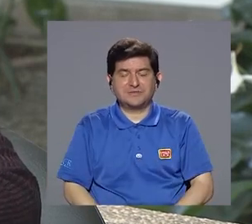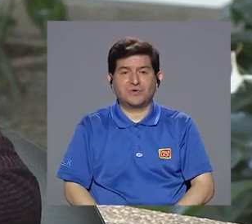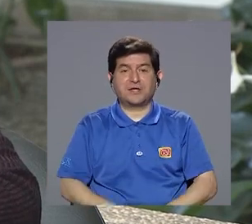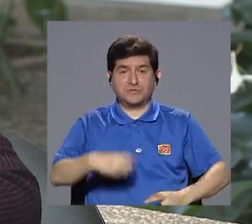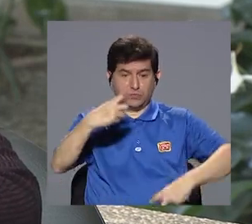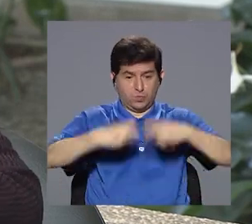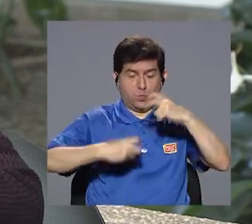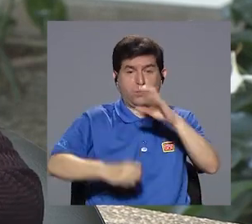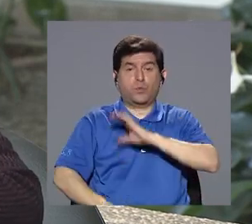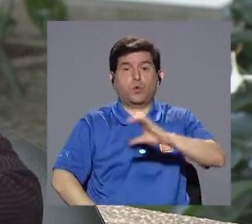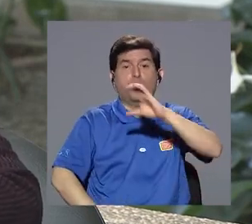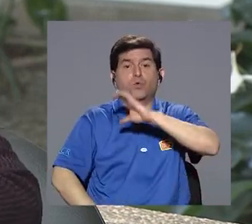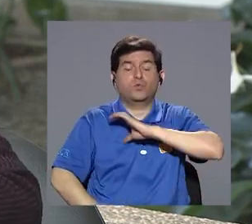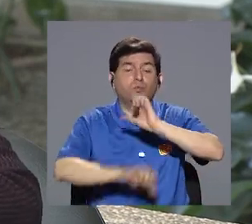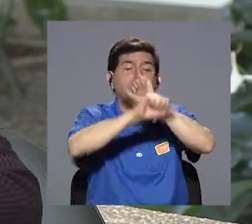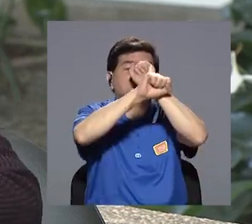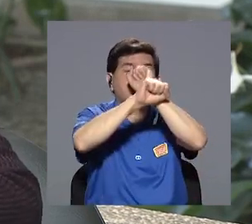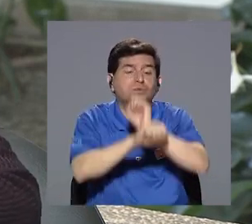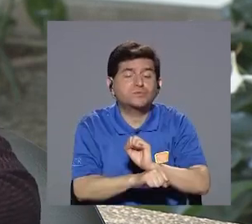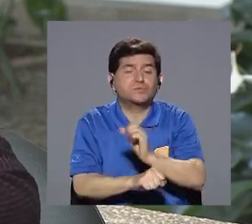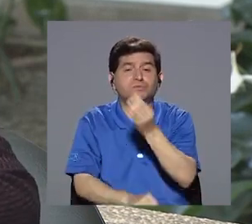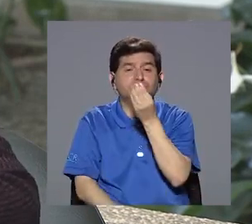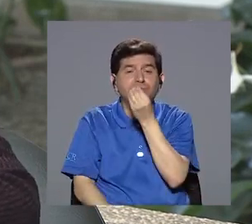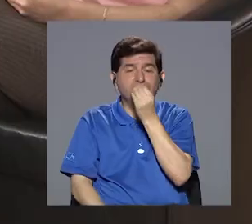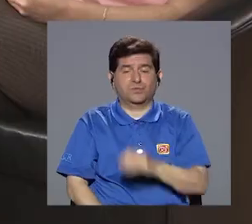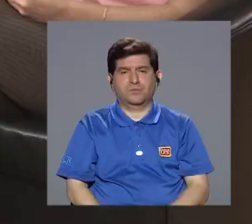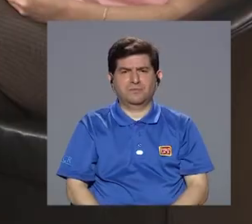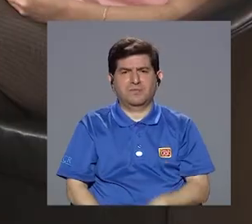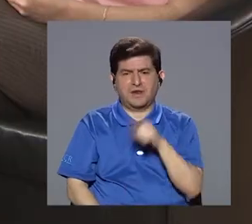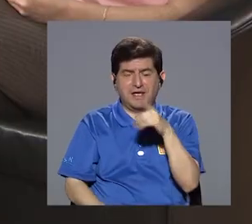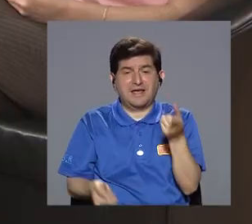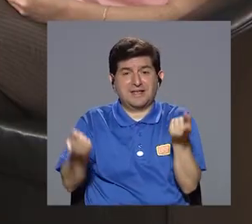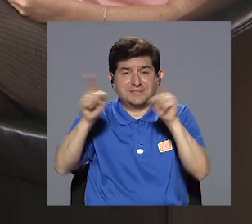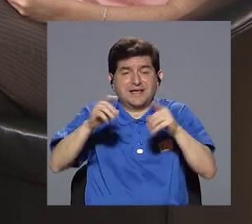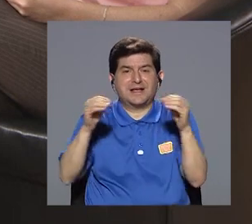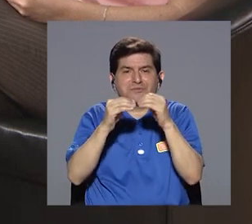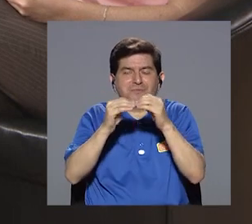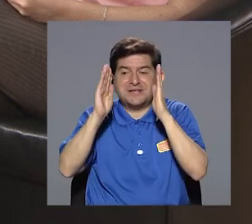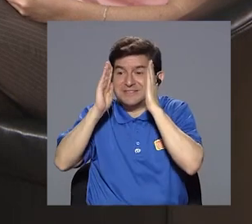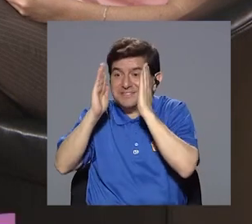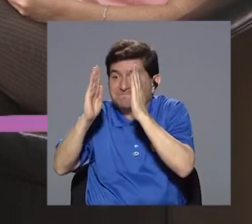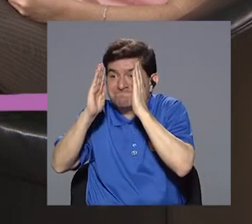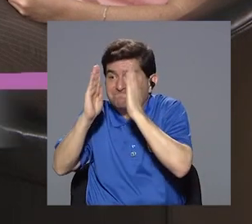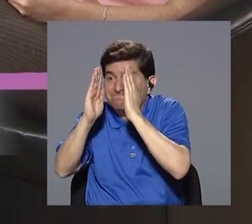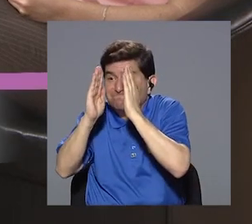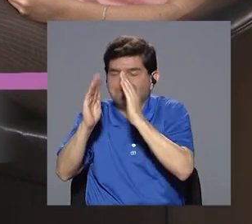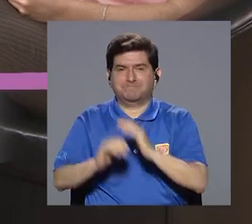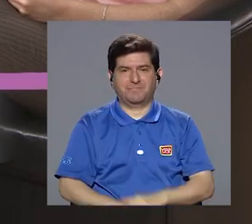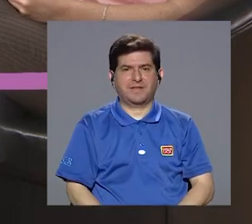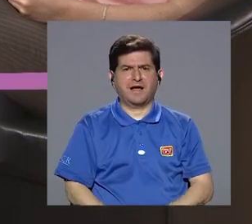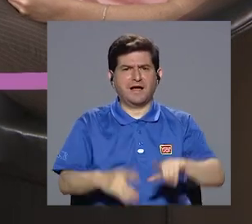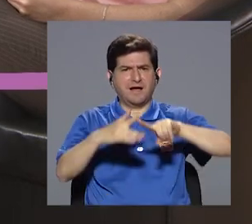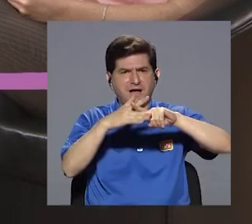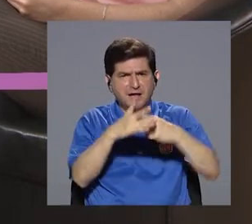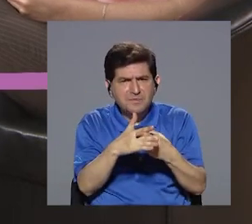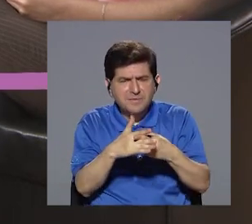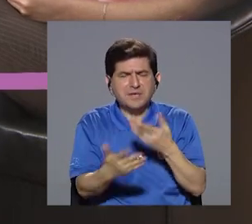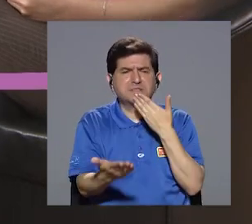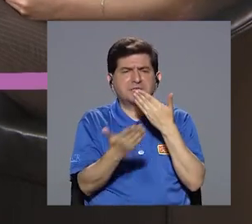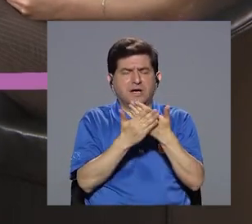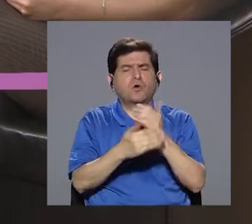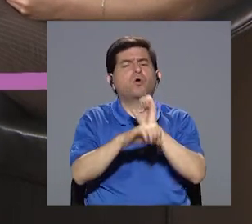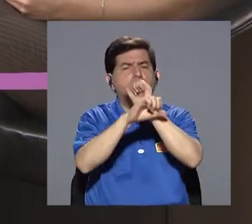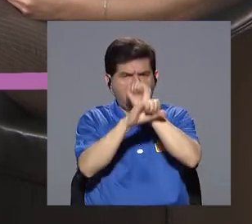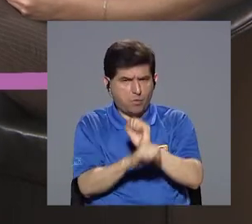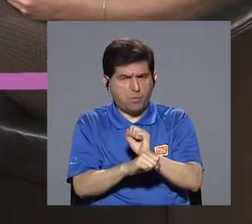la conducta de los hábitos alimenticios, que se vuelven más bien en obsesiones. Okay. Empieza con un buen